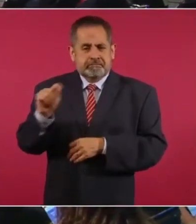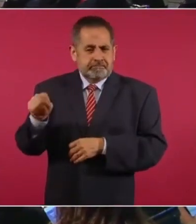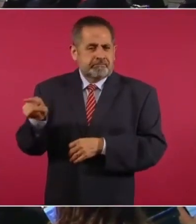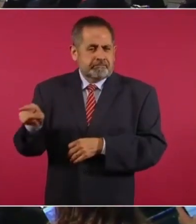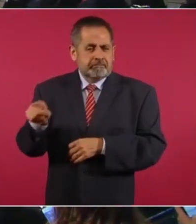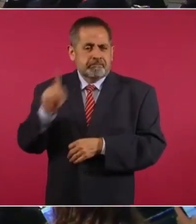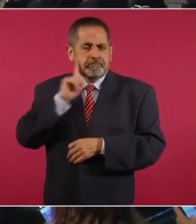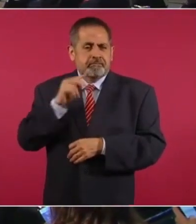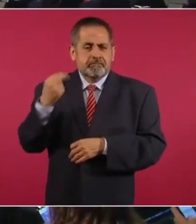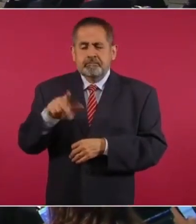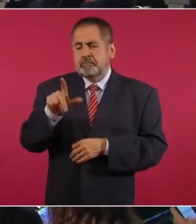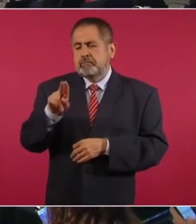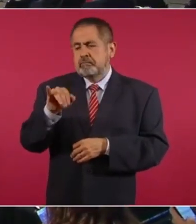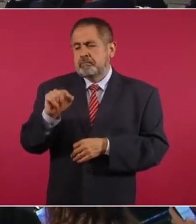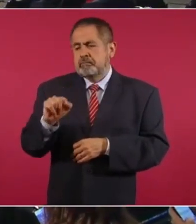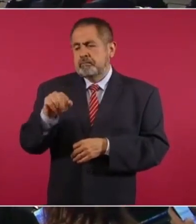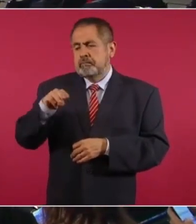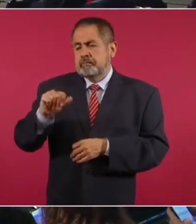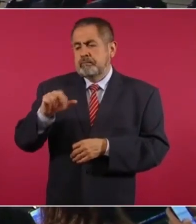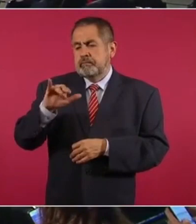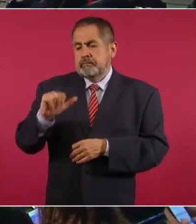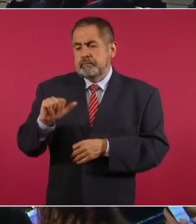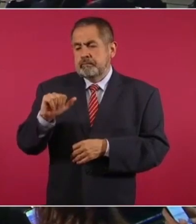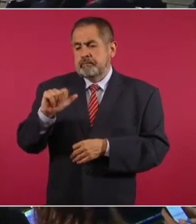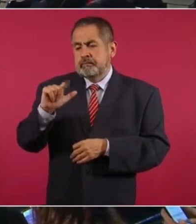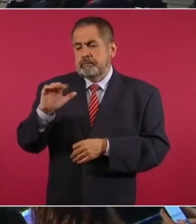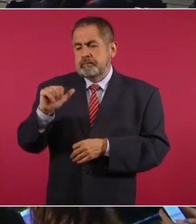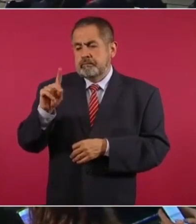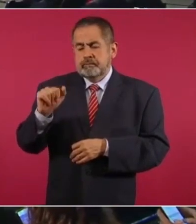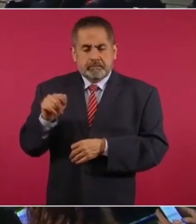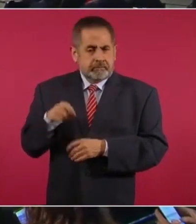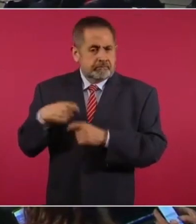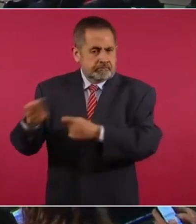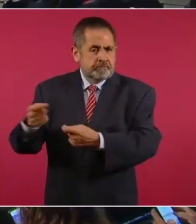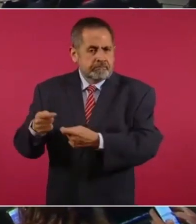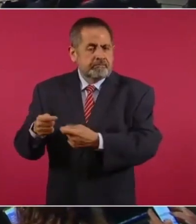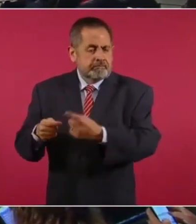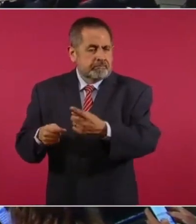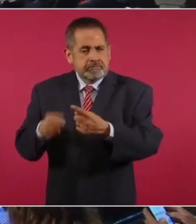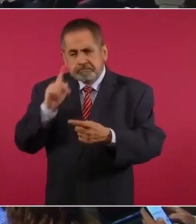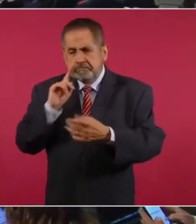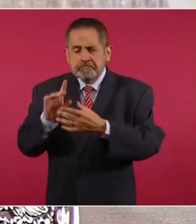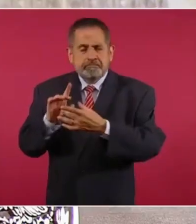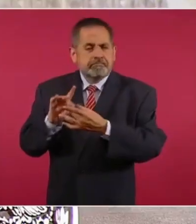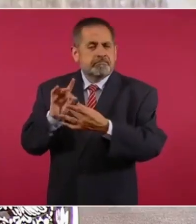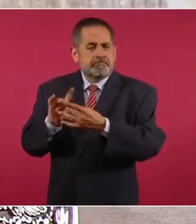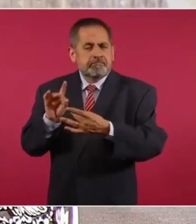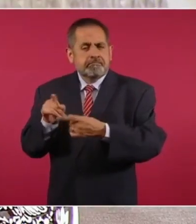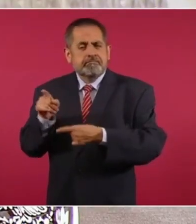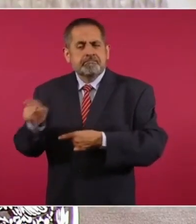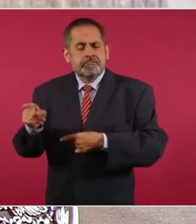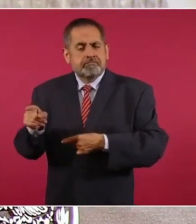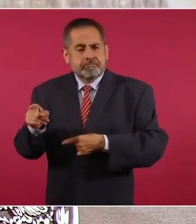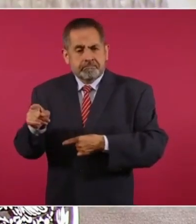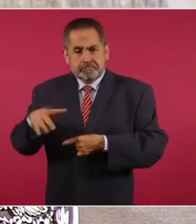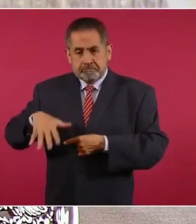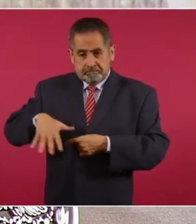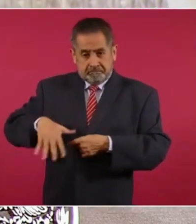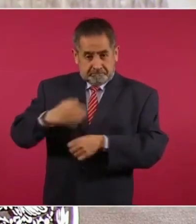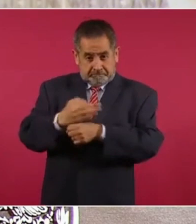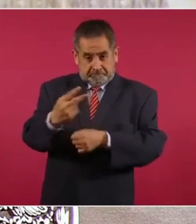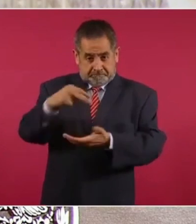Luisa María Alcalde, y que expongas lo que aquí